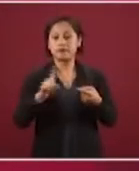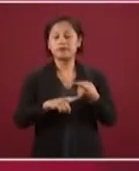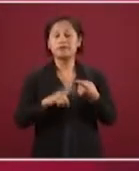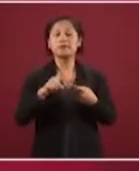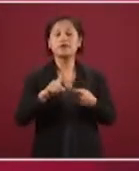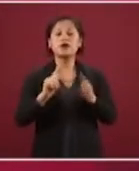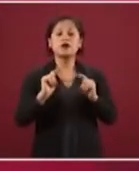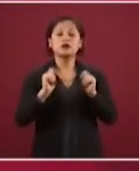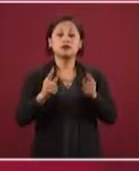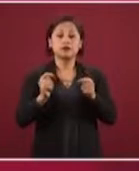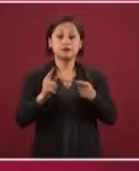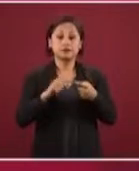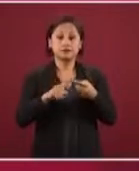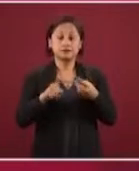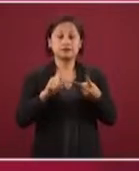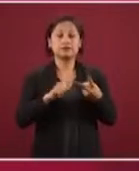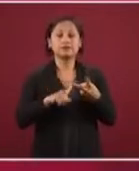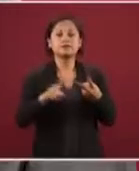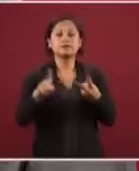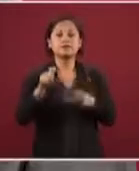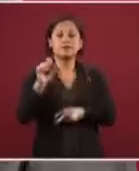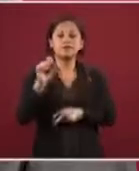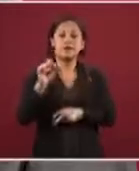a San Pablo del Monte.